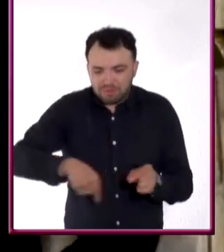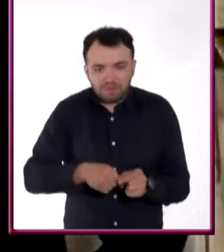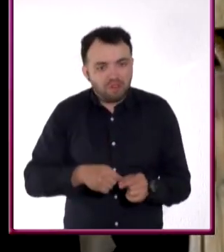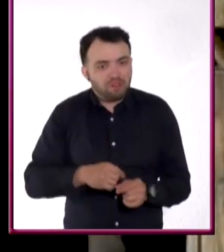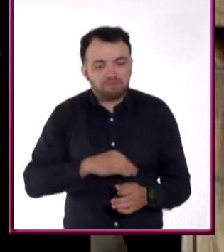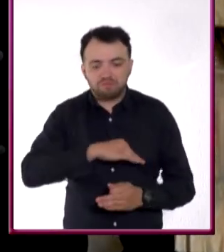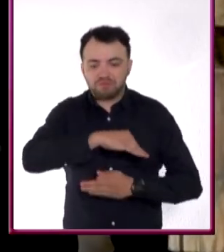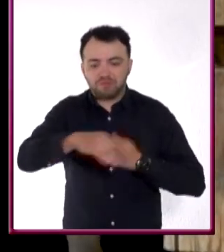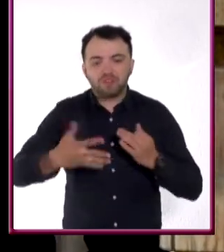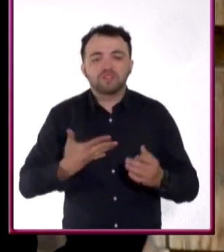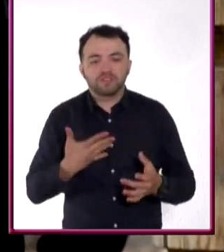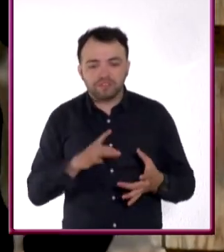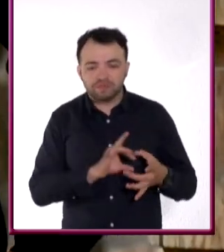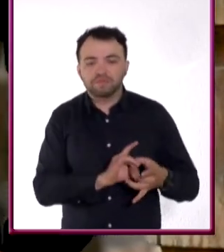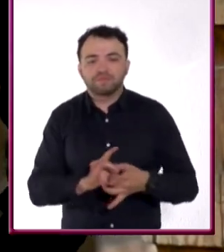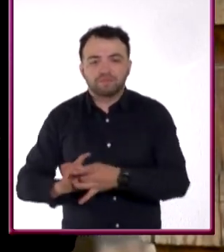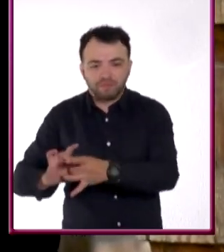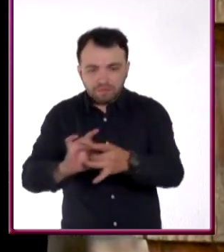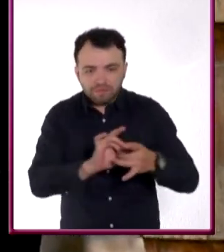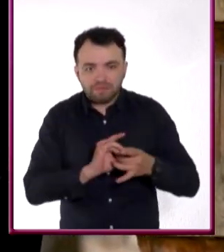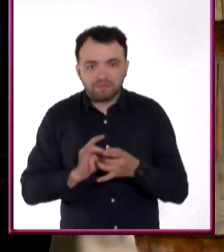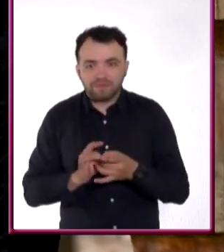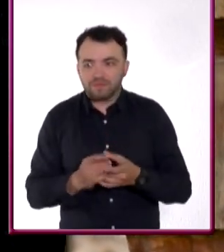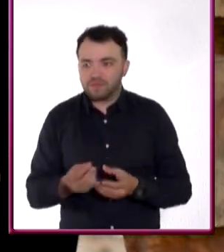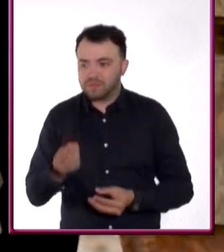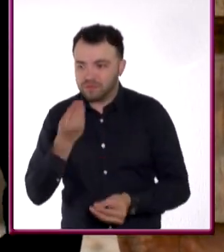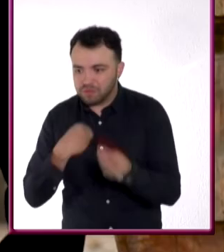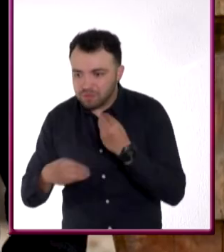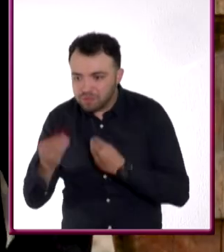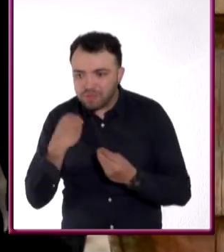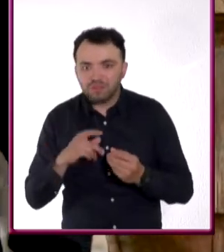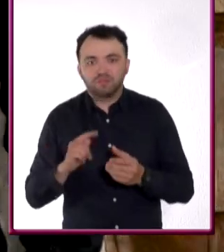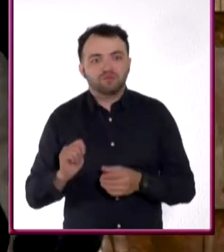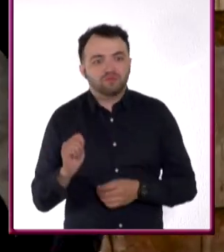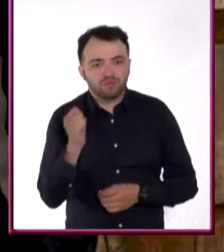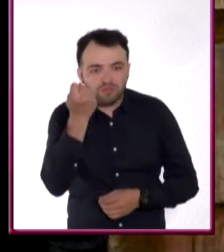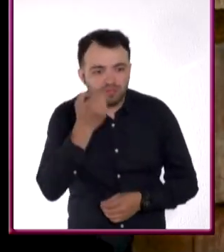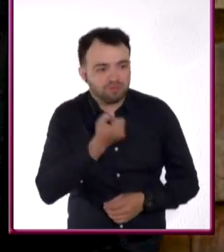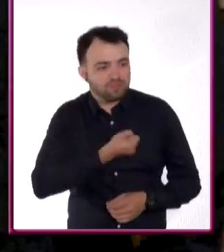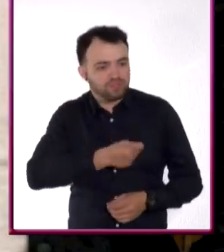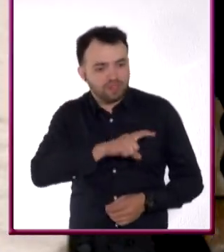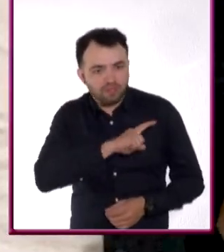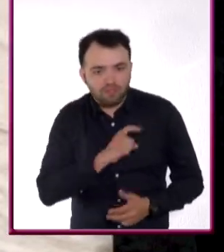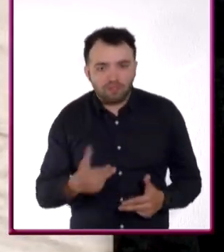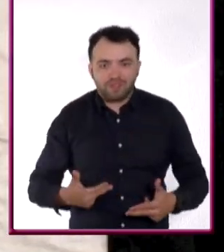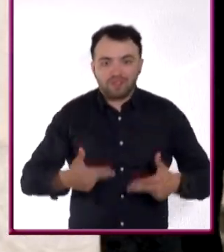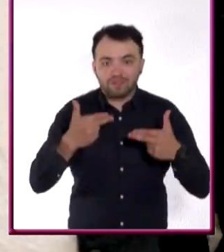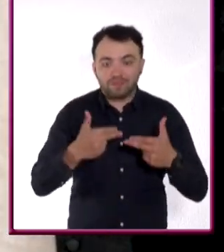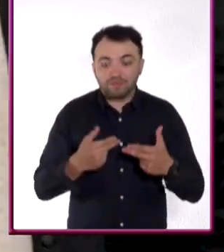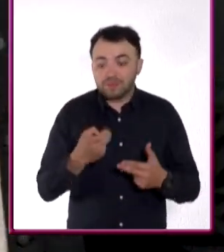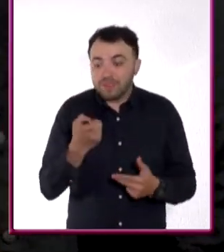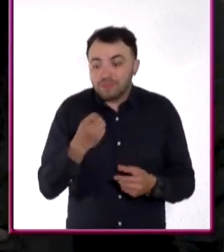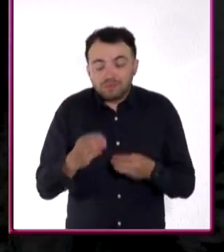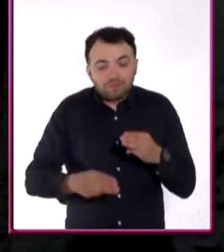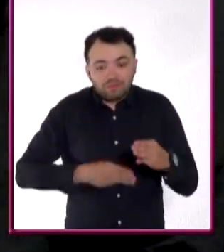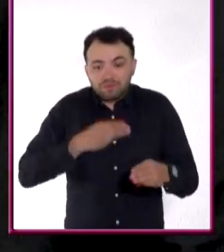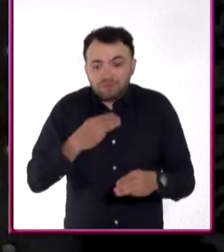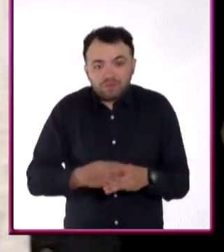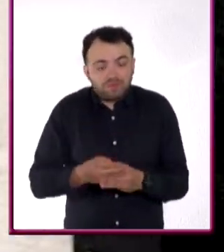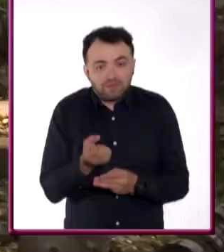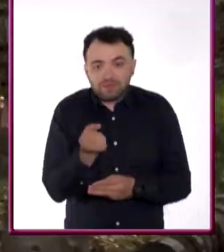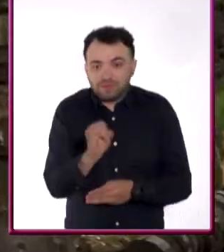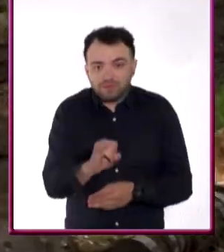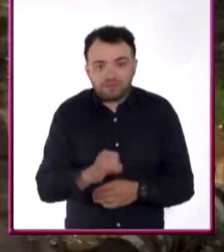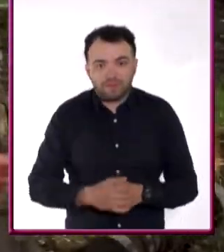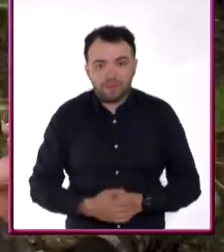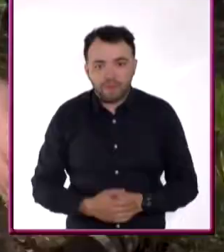de viajeros, los migrantes, los negocios, la venta de alimentos, incluso la salud. Todo es parte de este mundo globalizado. Somos ciudadanos del